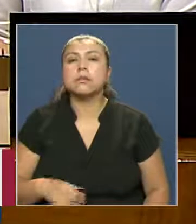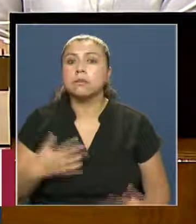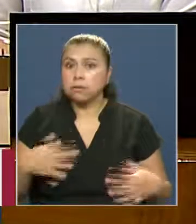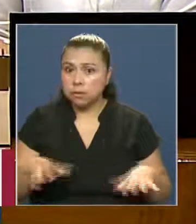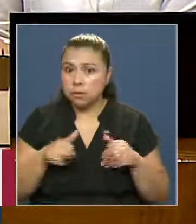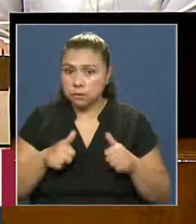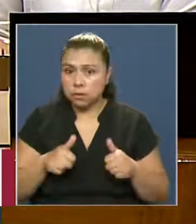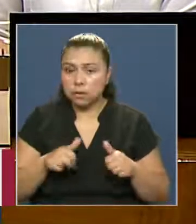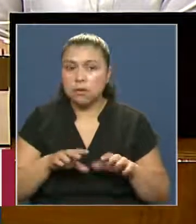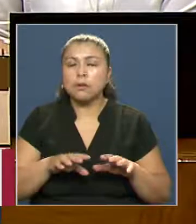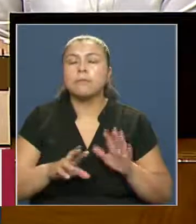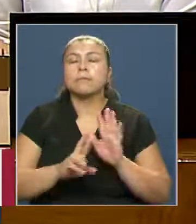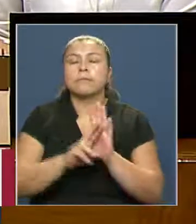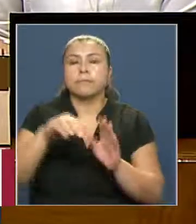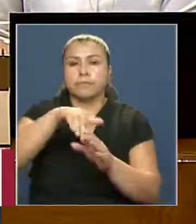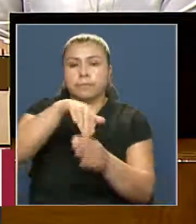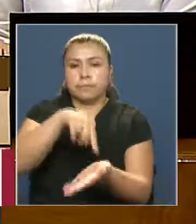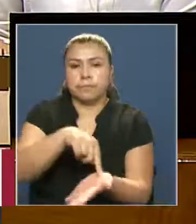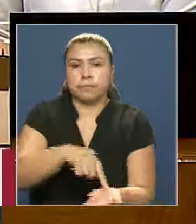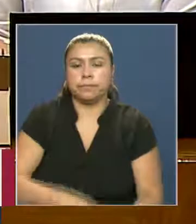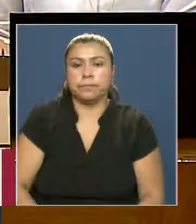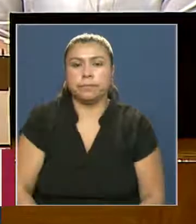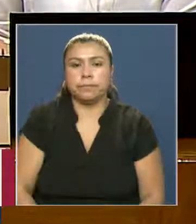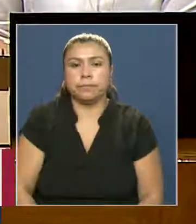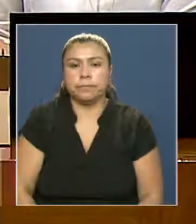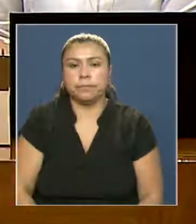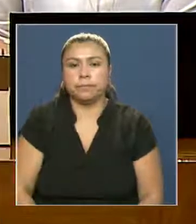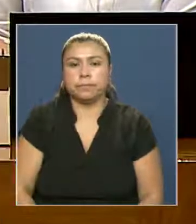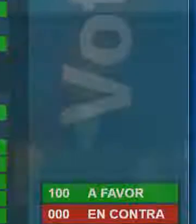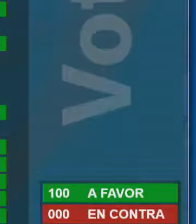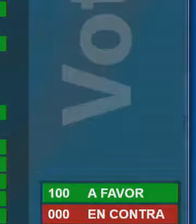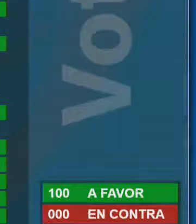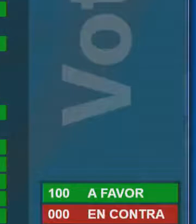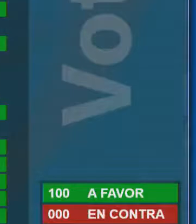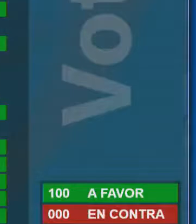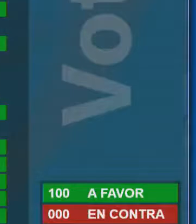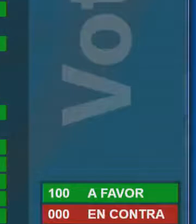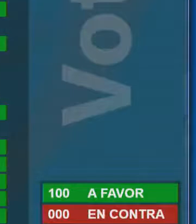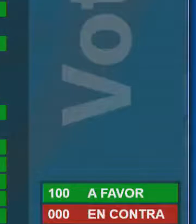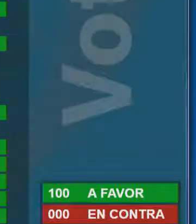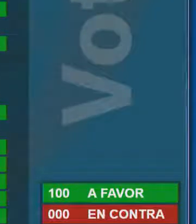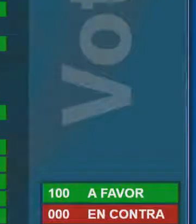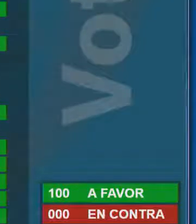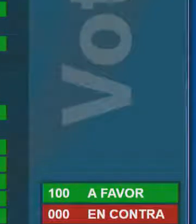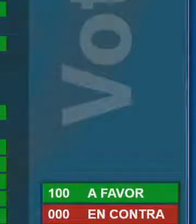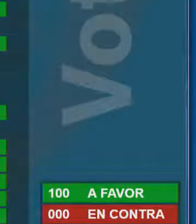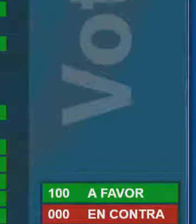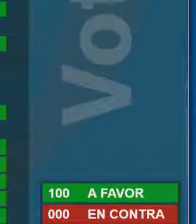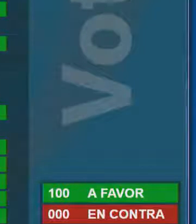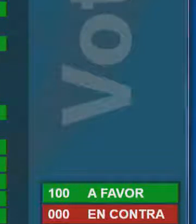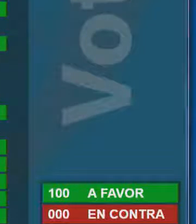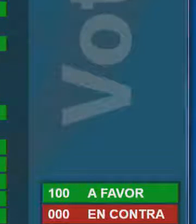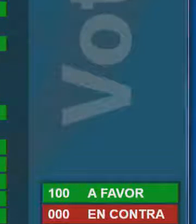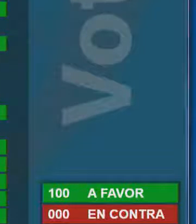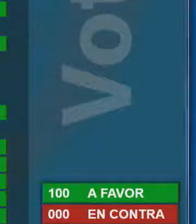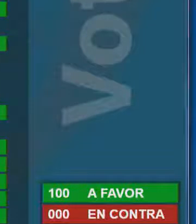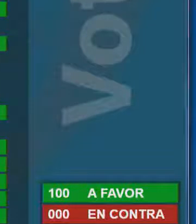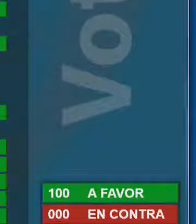¿Estamos? Resultados de la votación. Por la afirmativa, 100 votos, 5